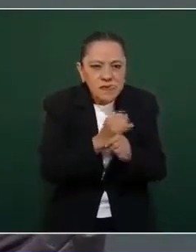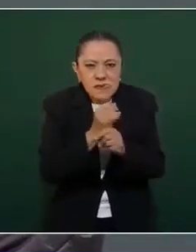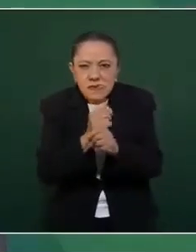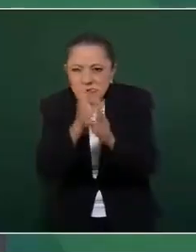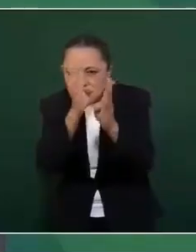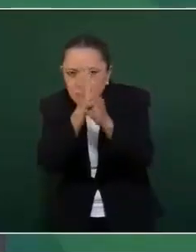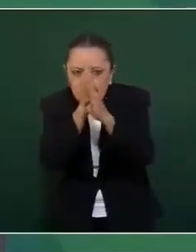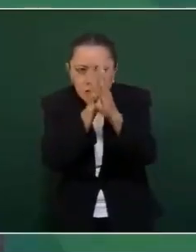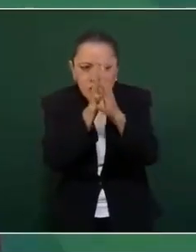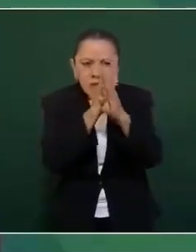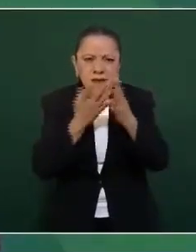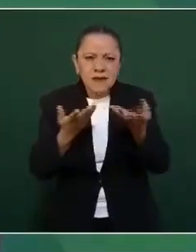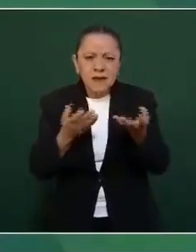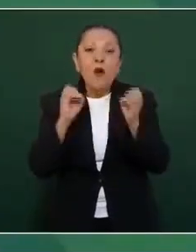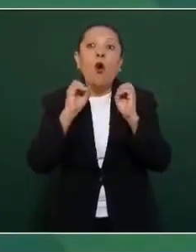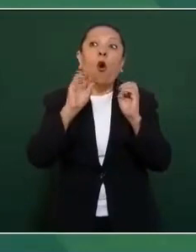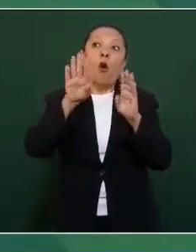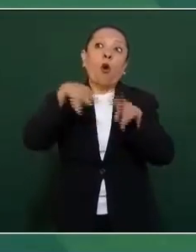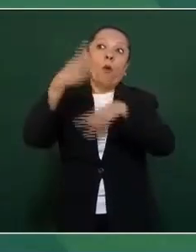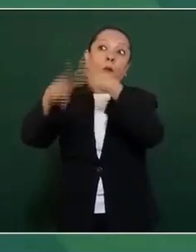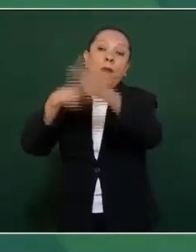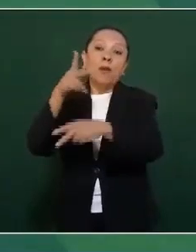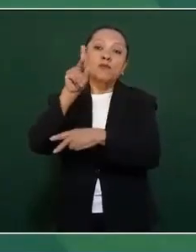ni vamos a Pekín